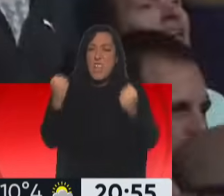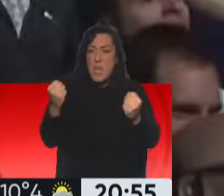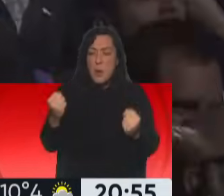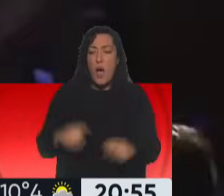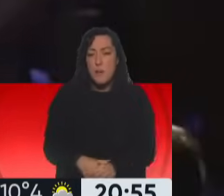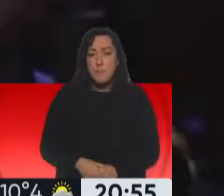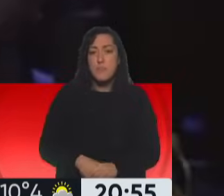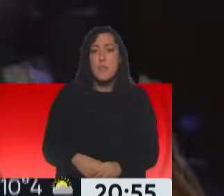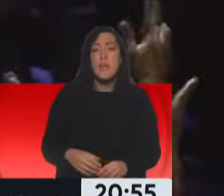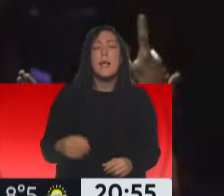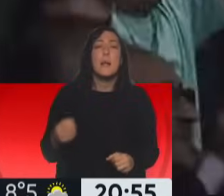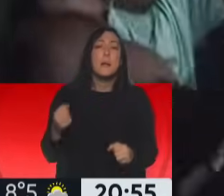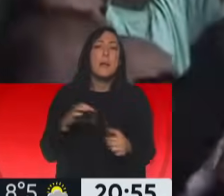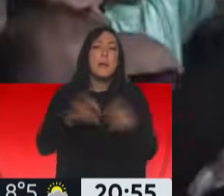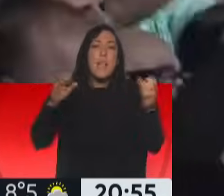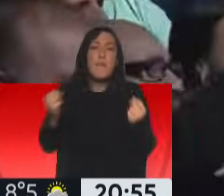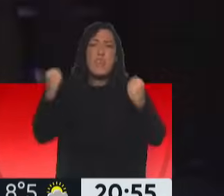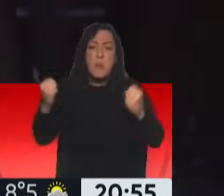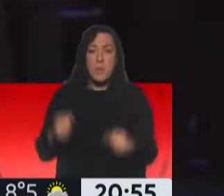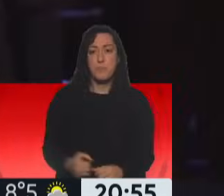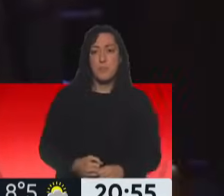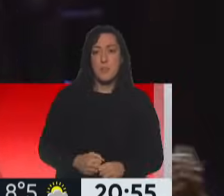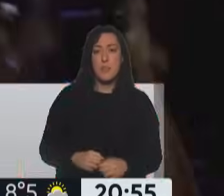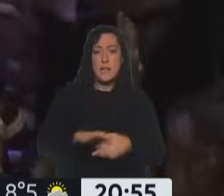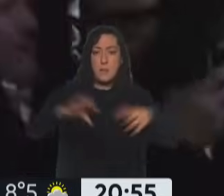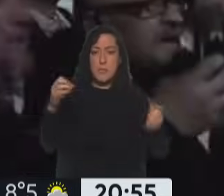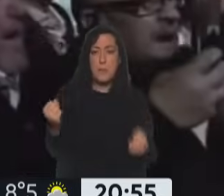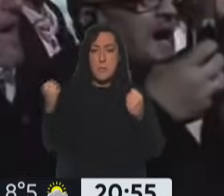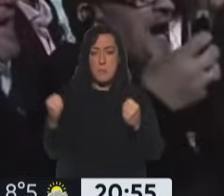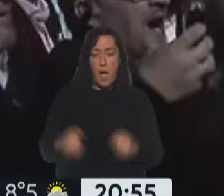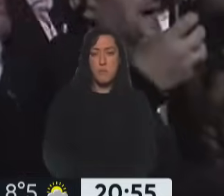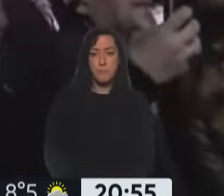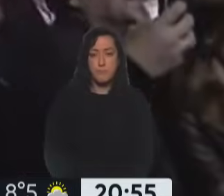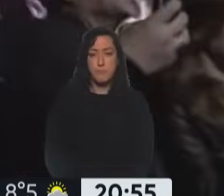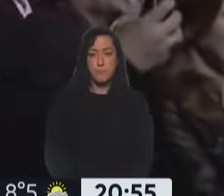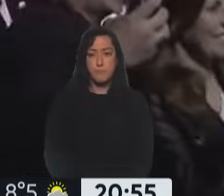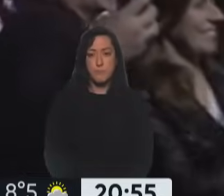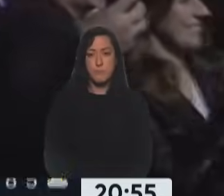¡Viva la libertad, carajo! ¡Viva la libertad, carajo!